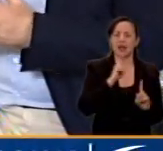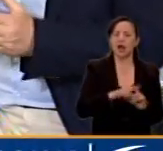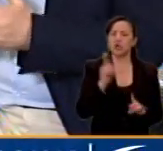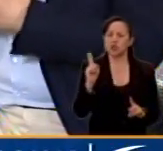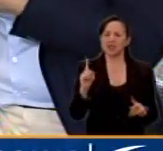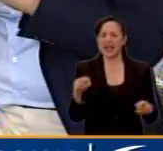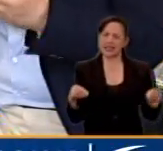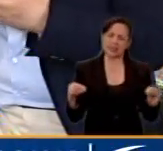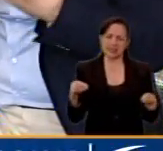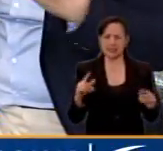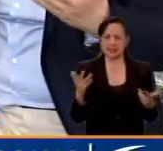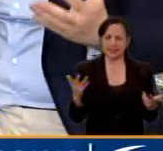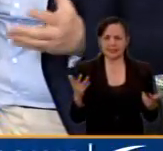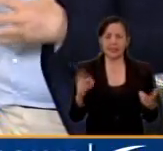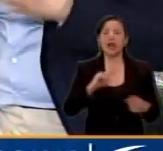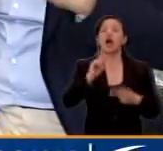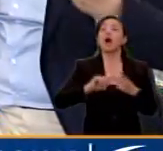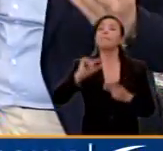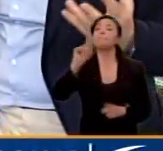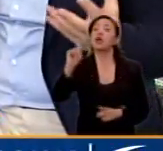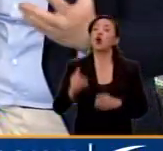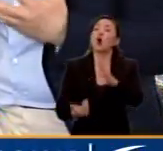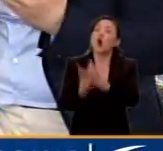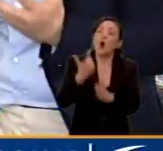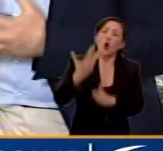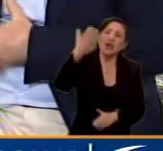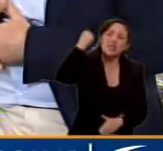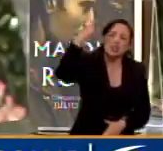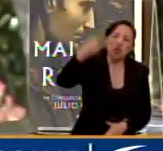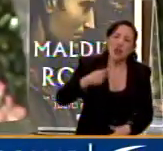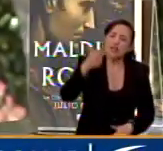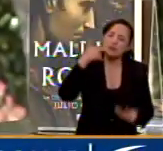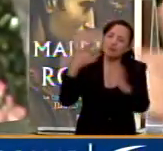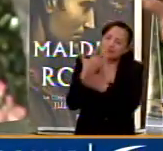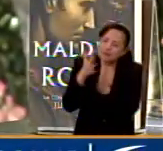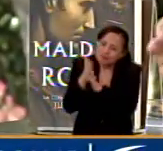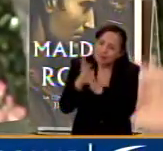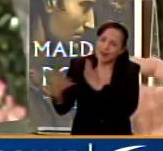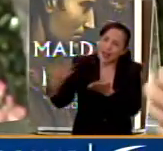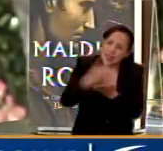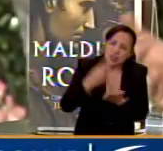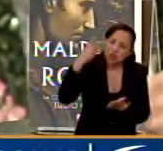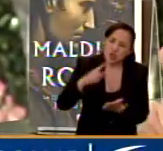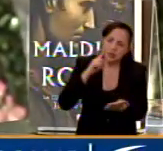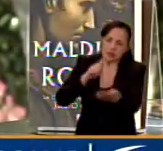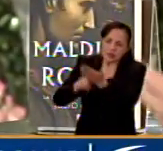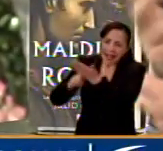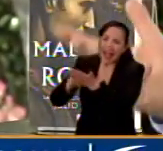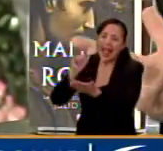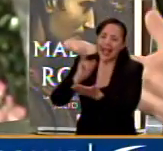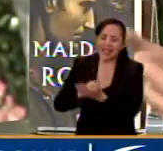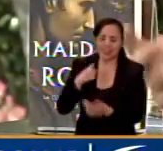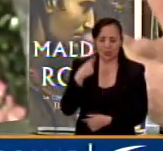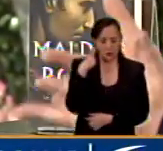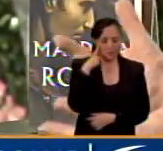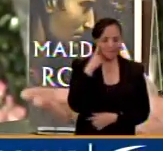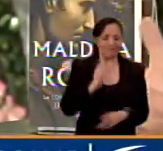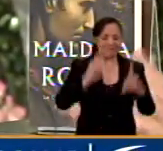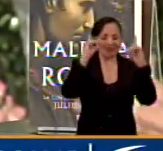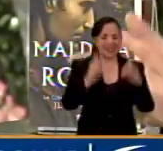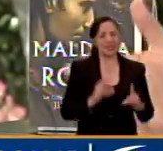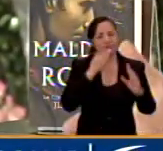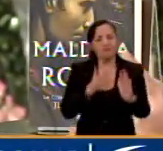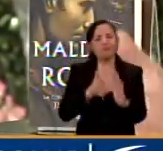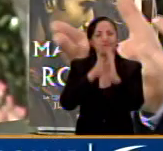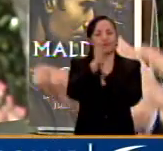Luego hay que ver lo que dicen historiadores modernos, lo que nos dicen los datos históricos, y a partir de ahí es donde yo tomo una decisión y presentaré ese aspecto